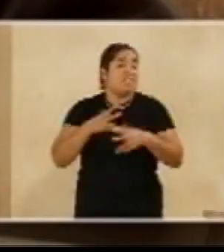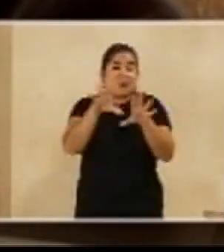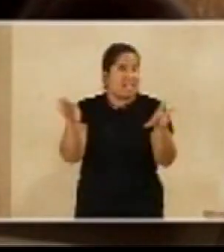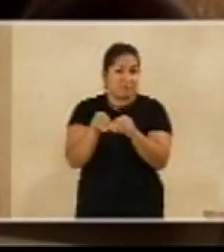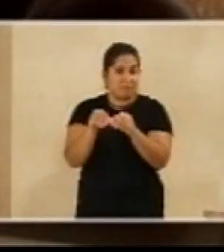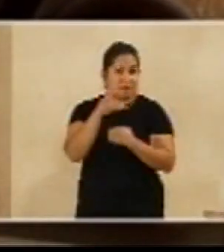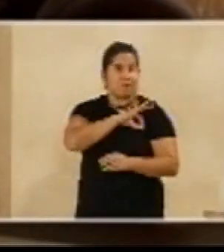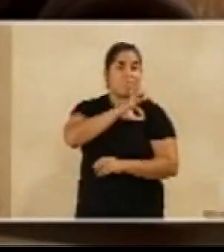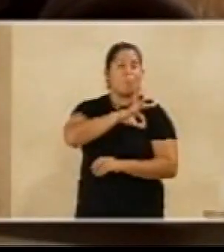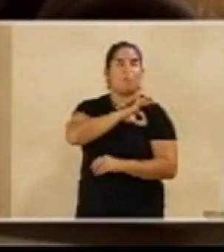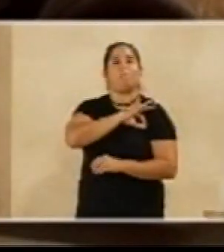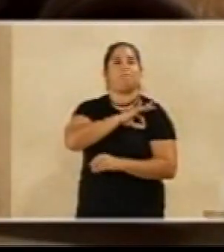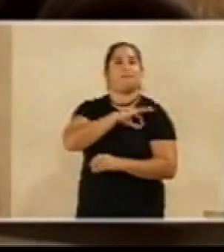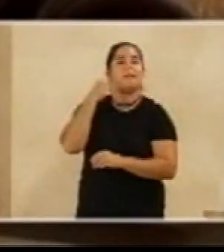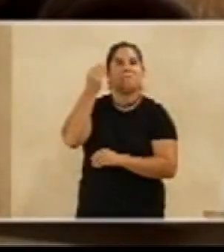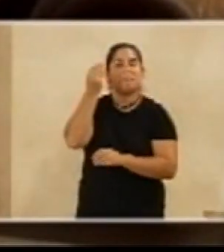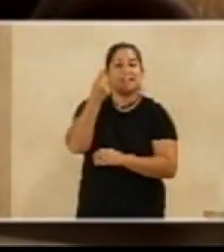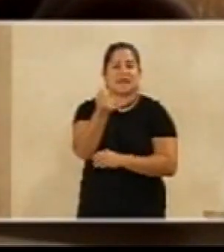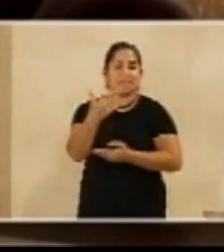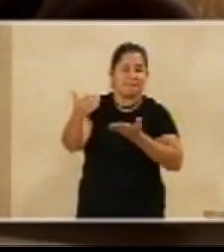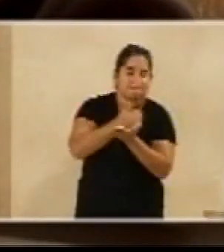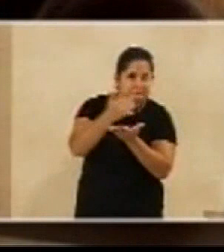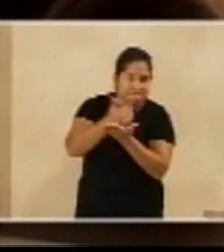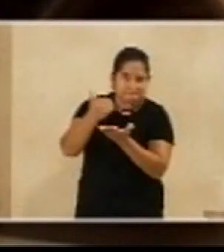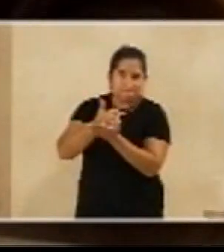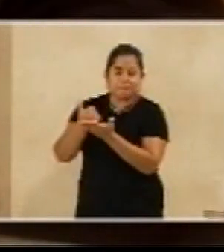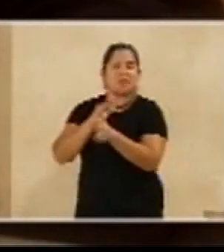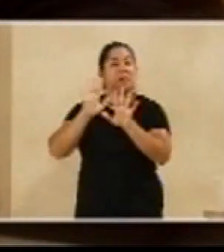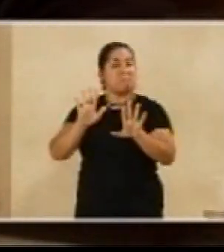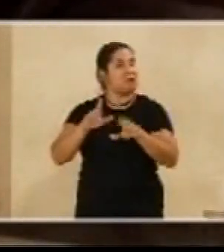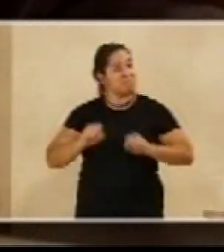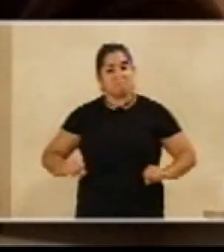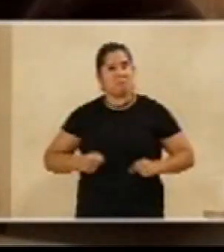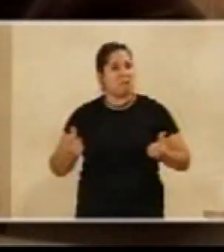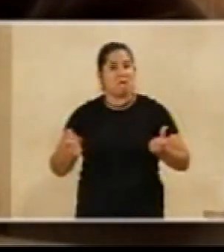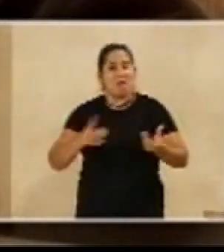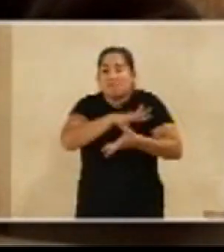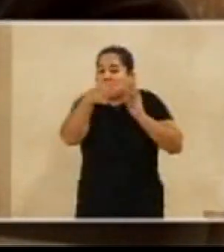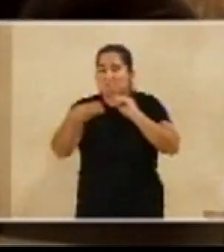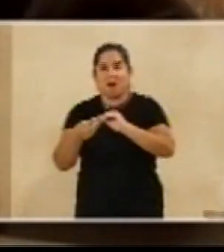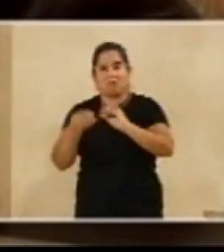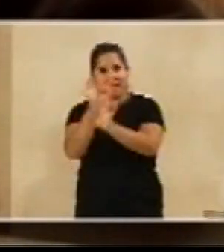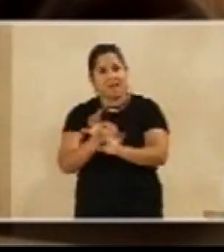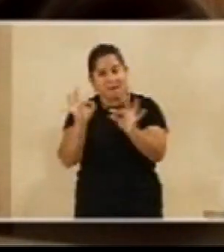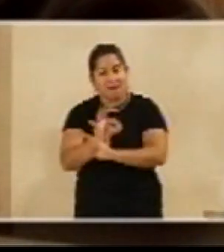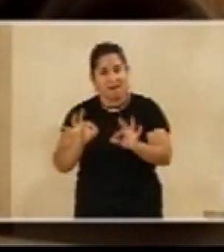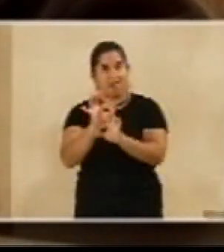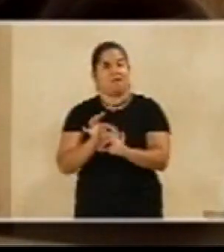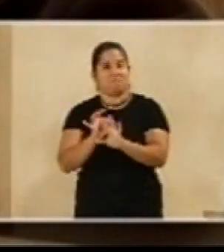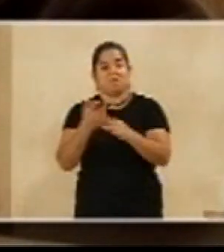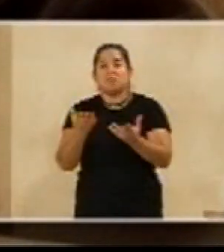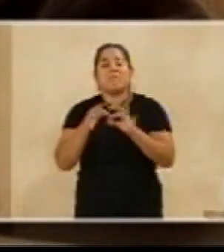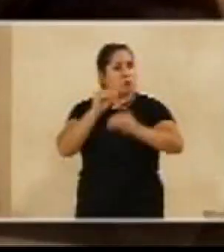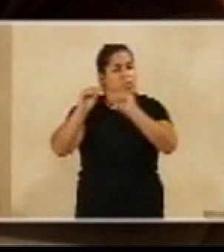Ustedes se basan en la voracidad recaudatoria, pero nada de ajustar los gastos para aliviar el bolsillo de los ciudadanos y mantener, seguir manteniendo